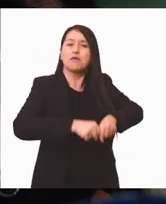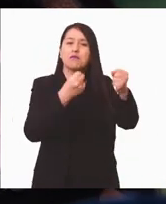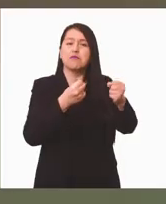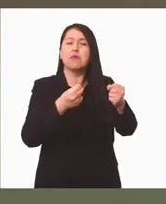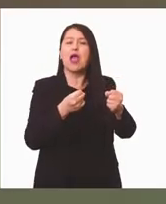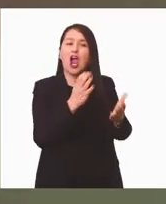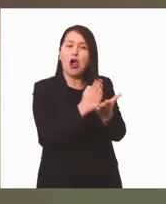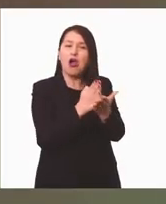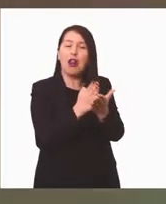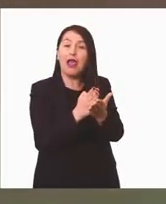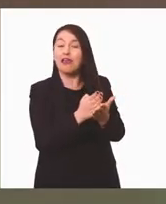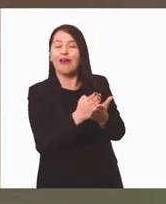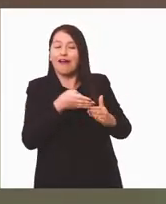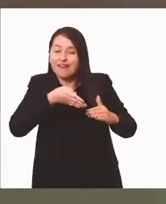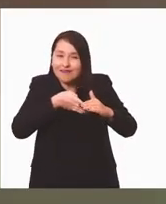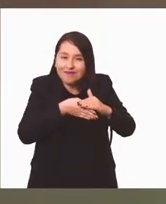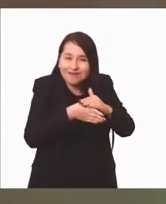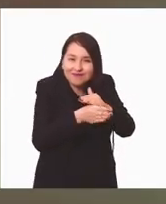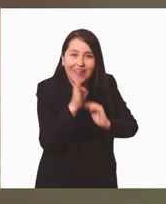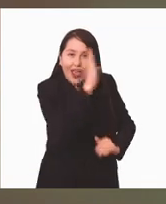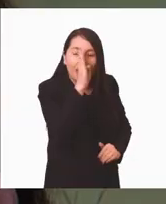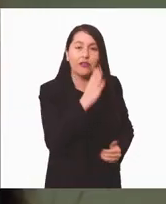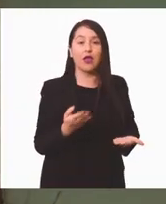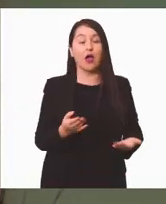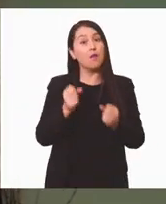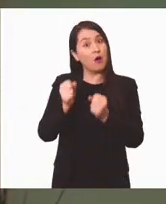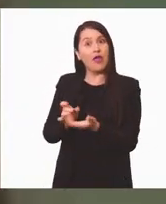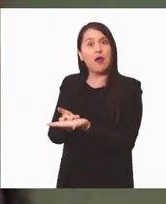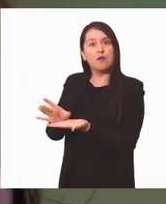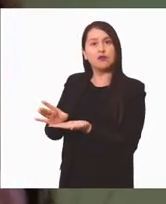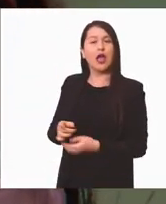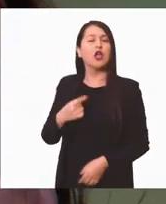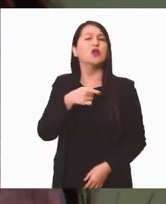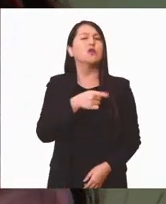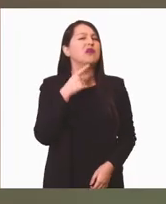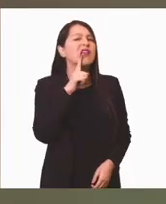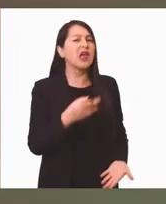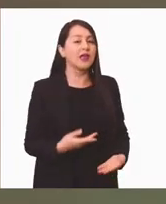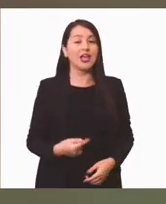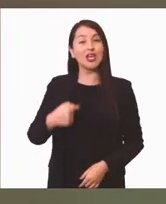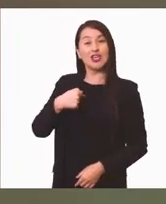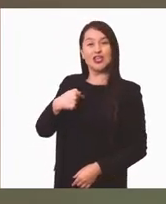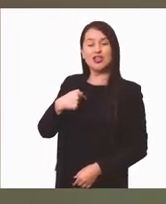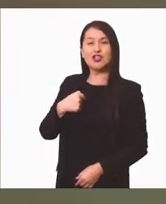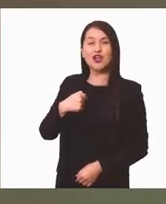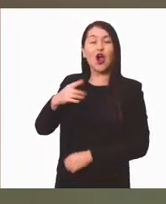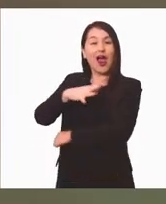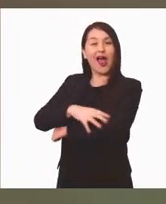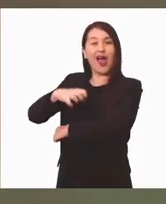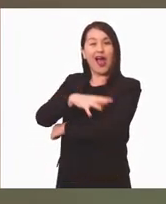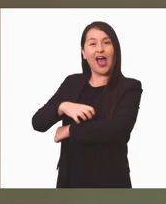¿Qué es lo peor que podría pasar? Bueno, podrían expulsarnos. ¿Y tú? ¿Quién eres? Soy el Este. Pero más importante